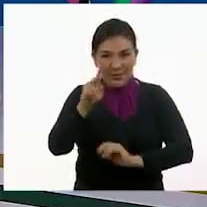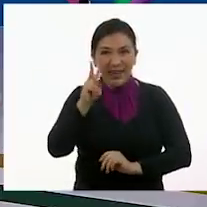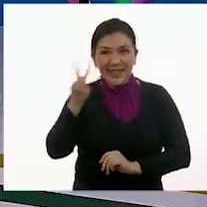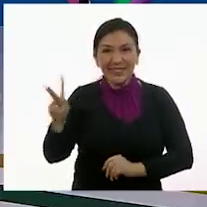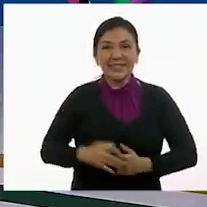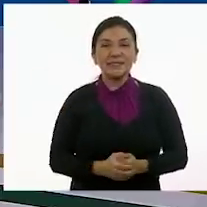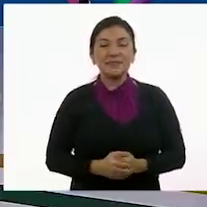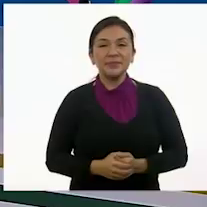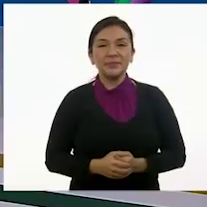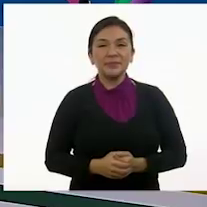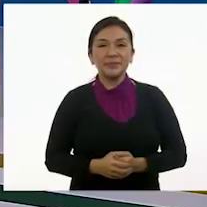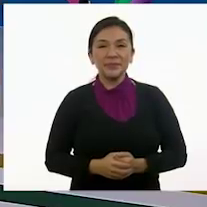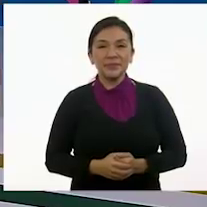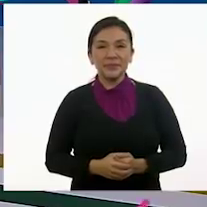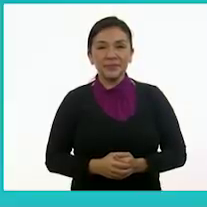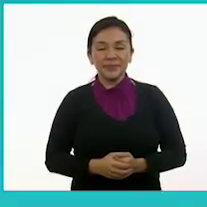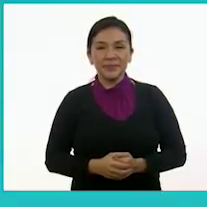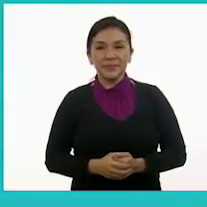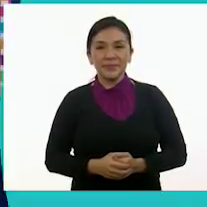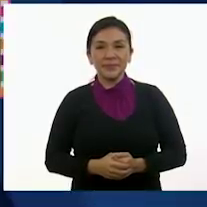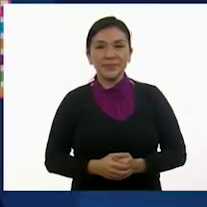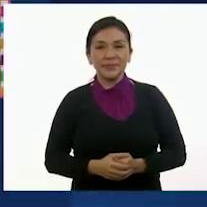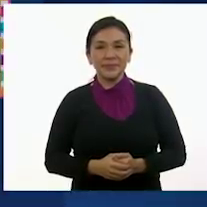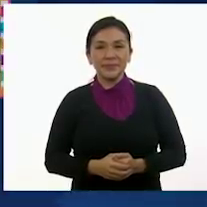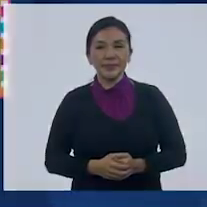Ok, pues vamos a verlo.